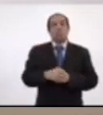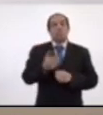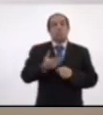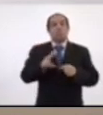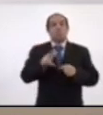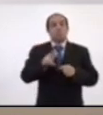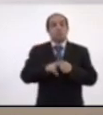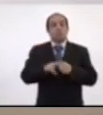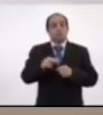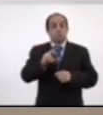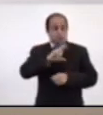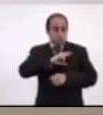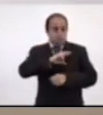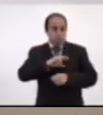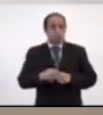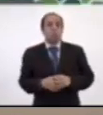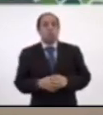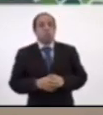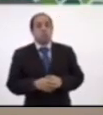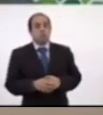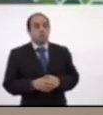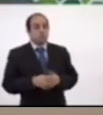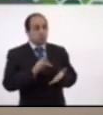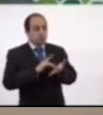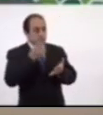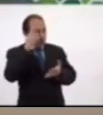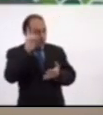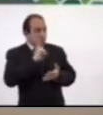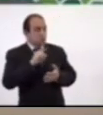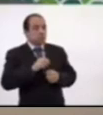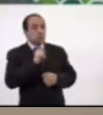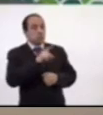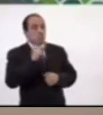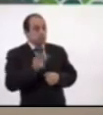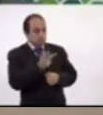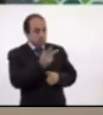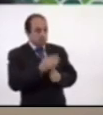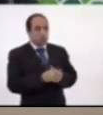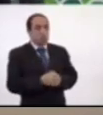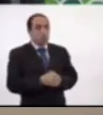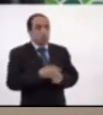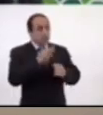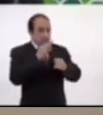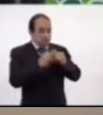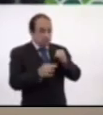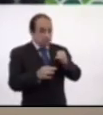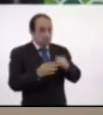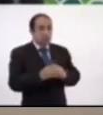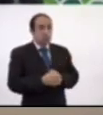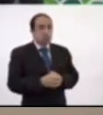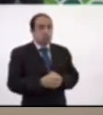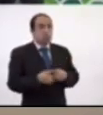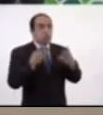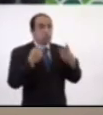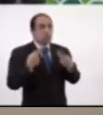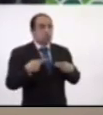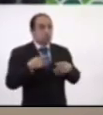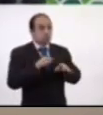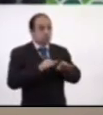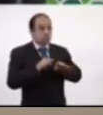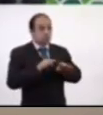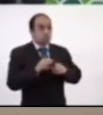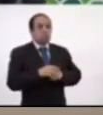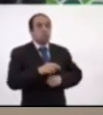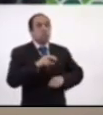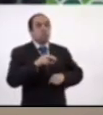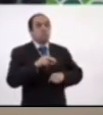hospitales privados. Ok, gracias doctora. Y también preguntarle, al final, ¿cuánto personal